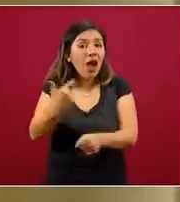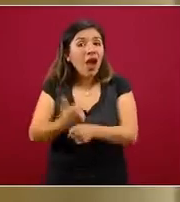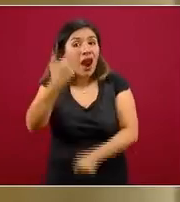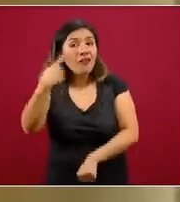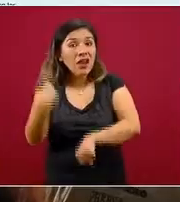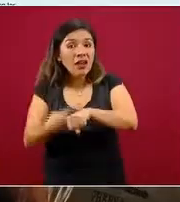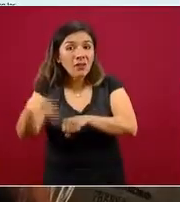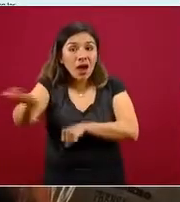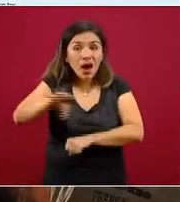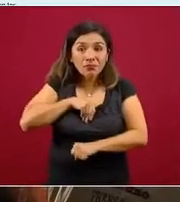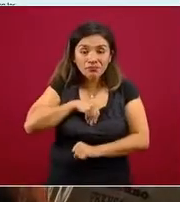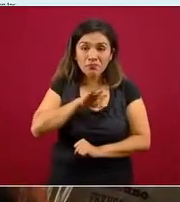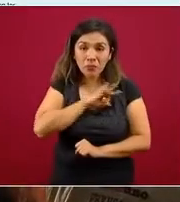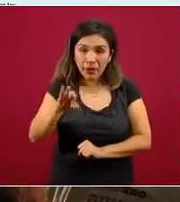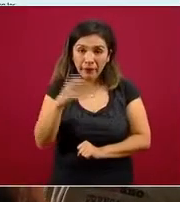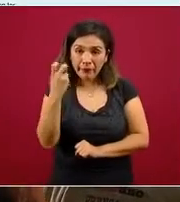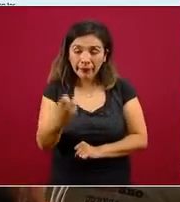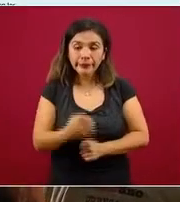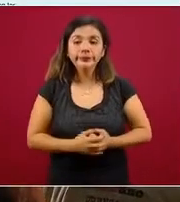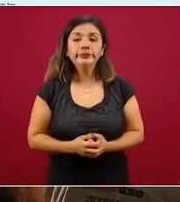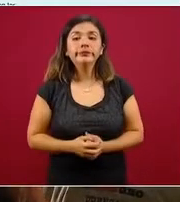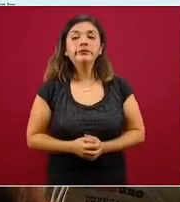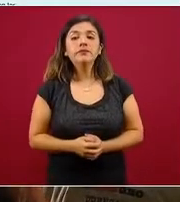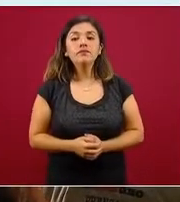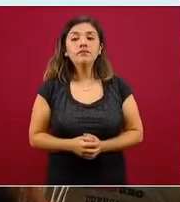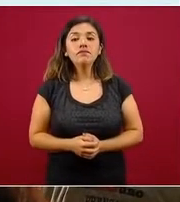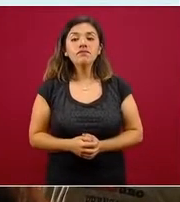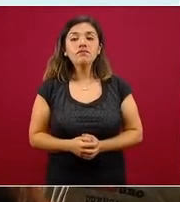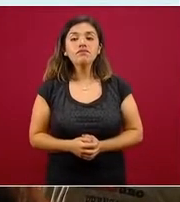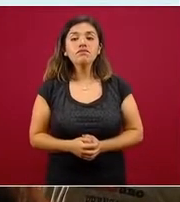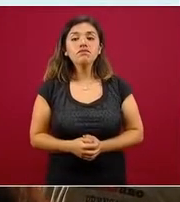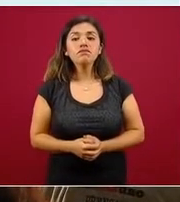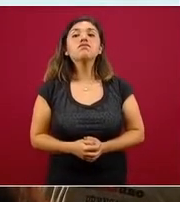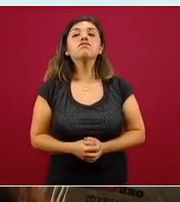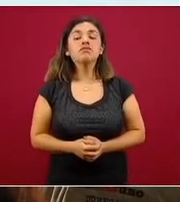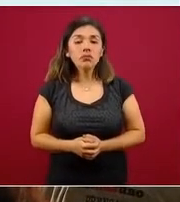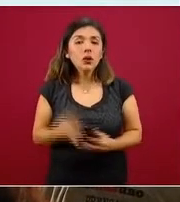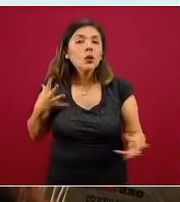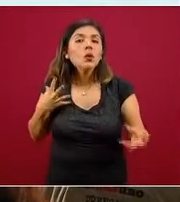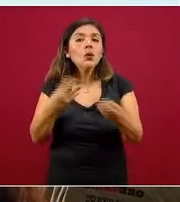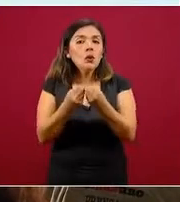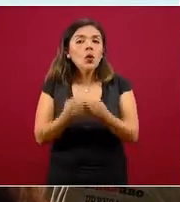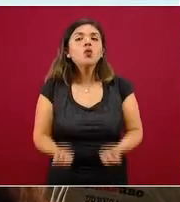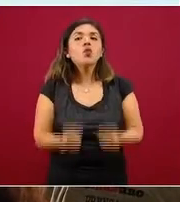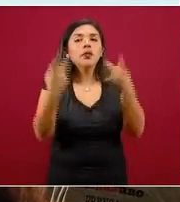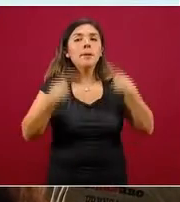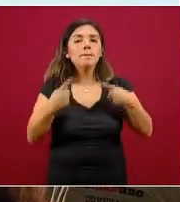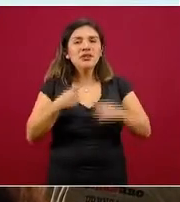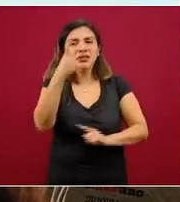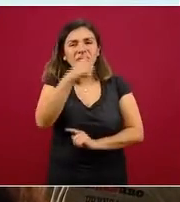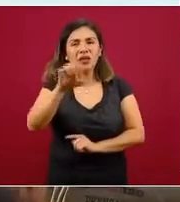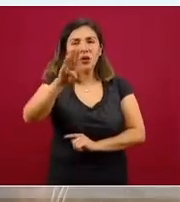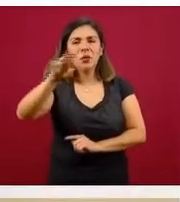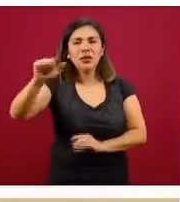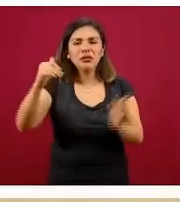riesgo para agravarse. La siguiente diapositiva nos mostrará la carga acumulada, es decir, los